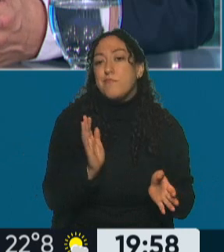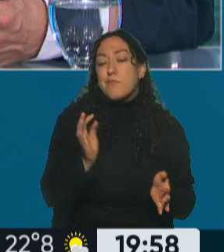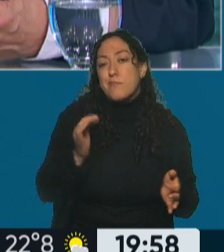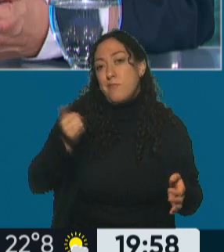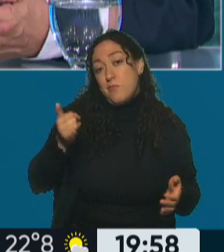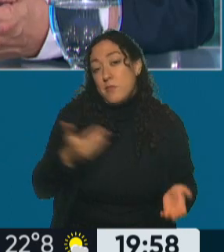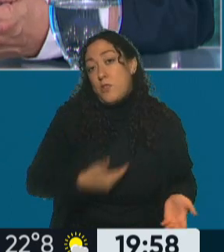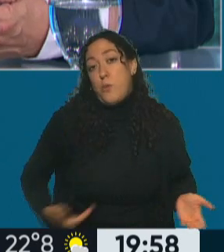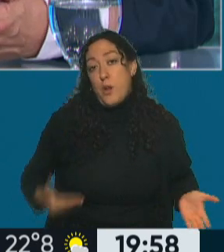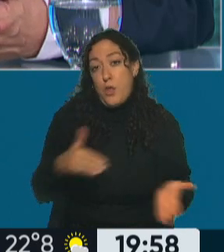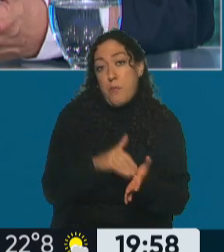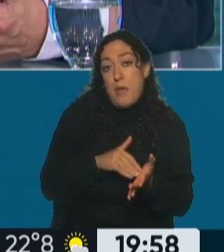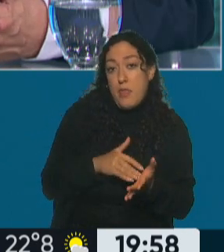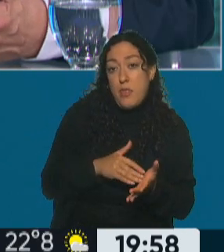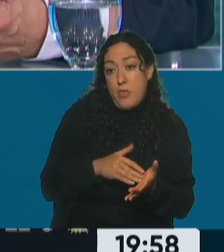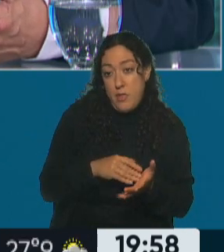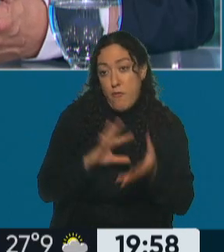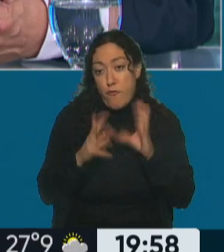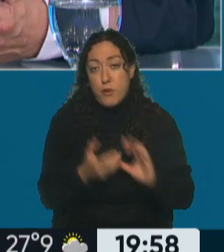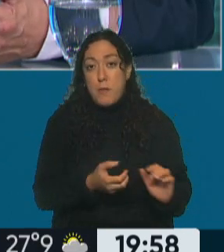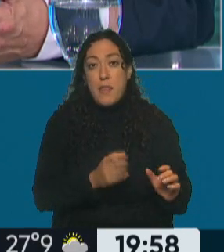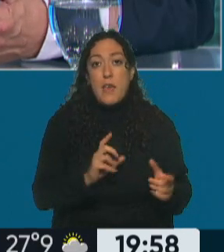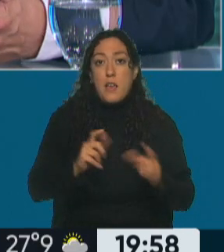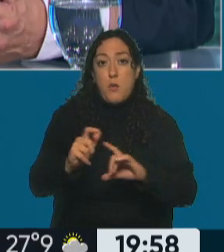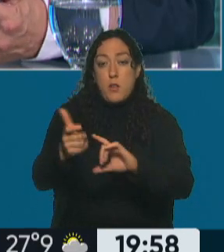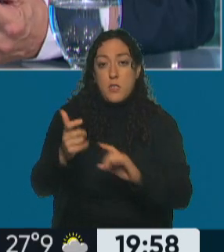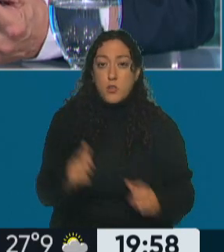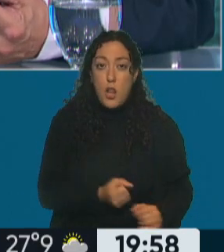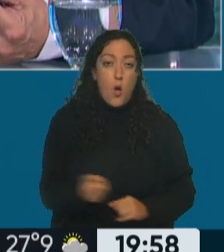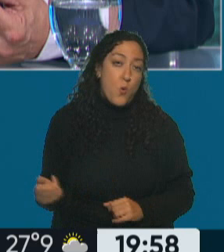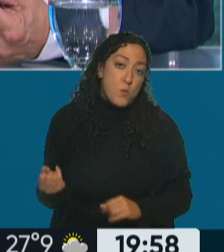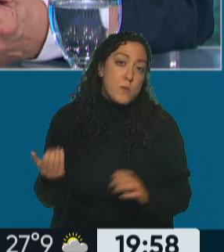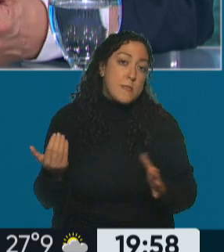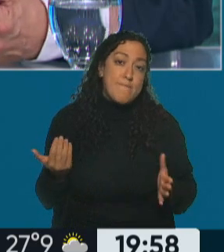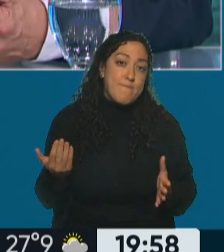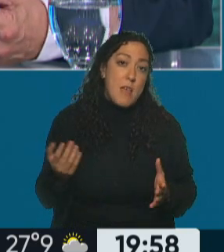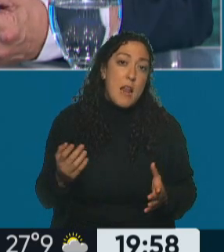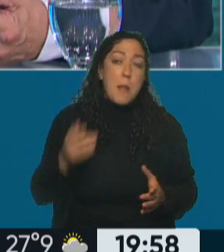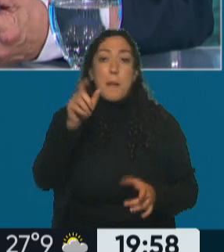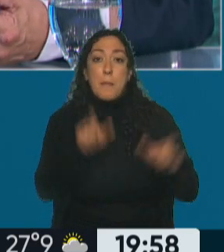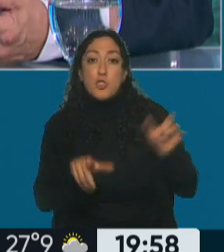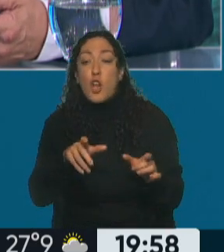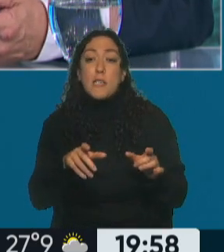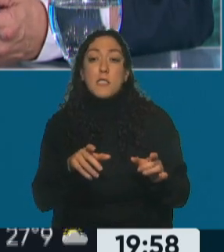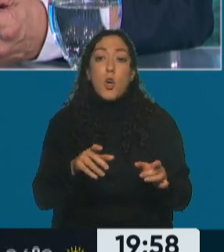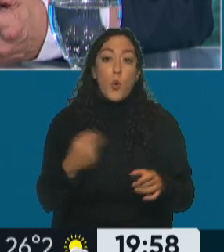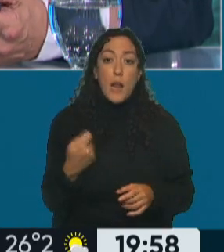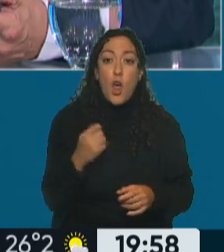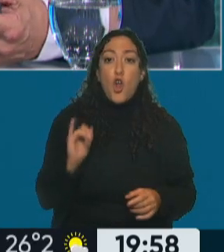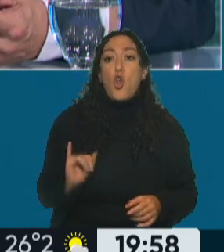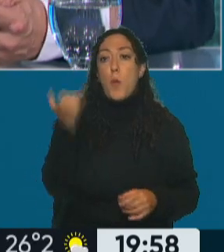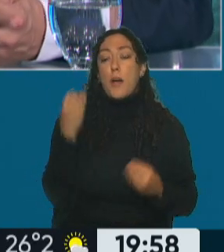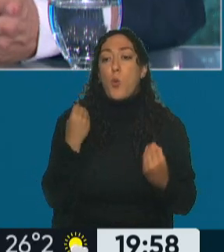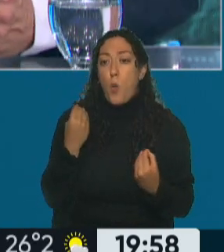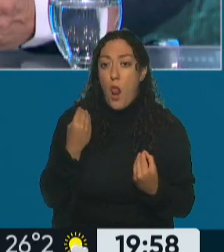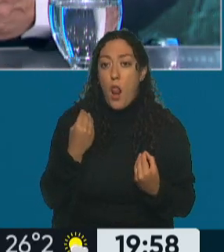del gobierno cuál va a ser el método de ajuste, pero por ahora dijo que esto es lo mejor para los jubilados. Volver a la fórmula